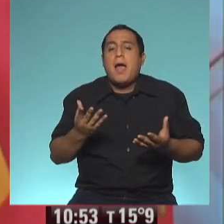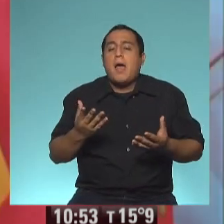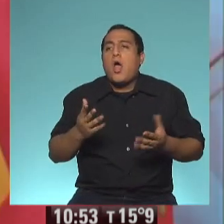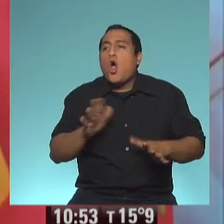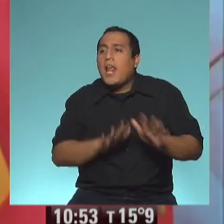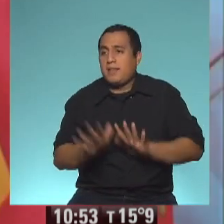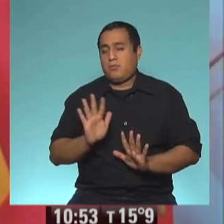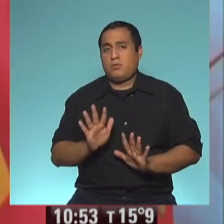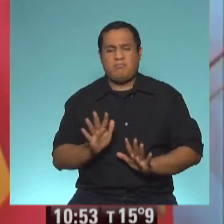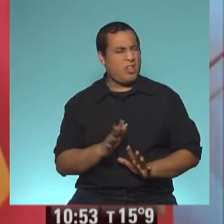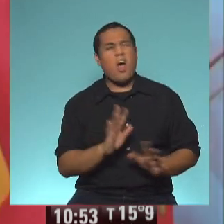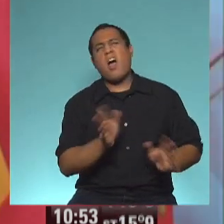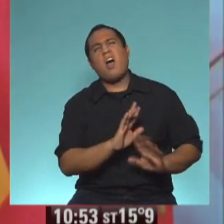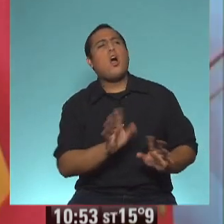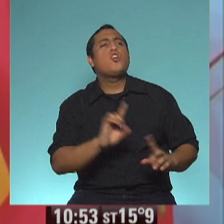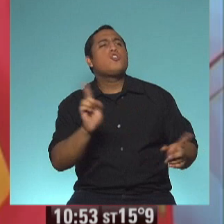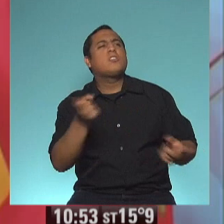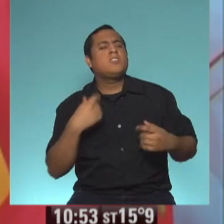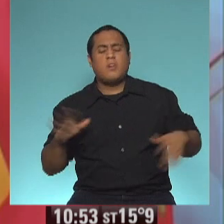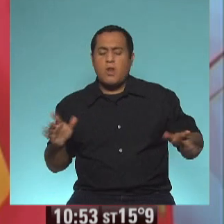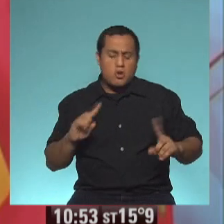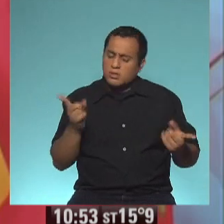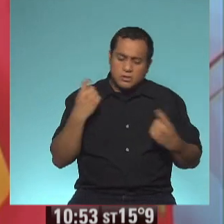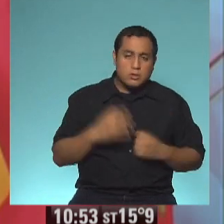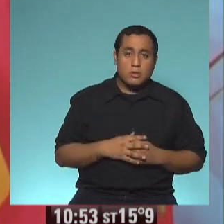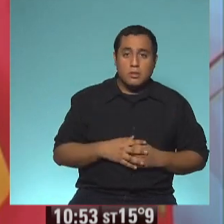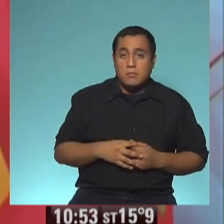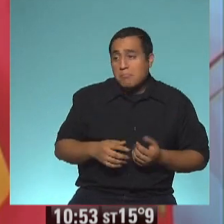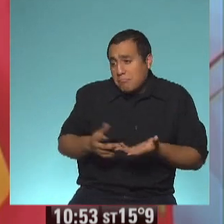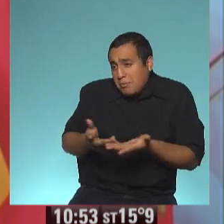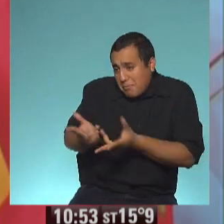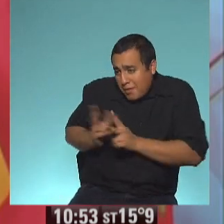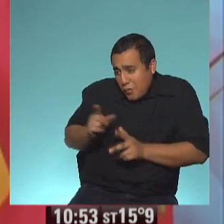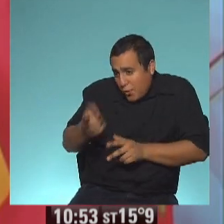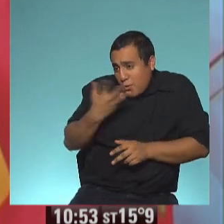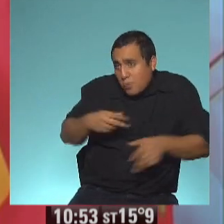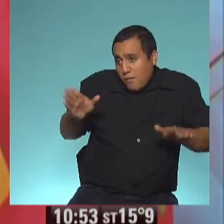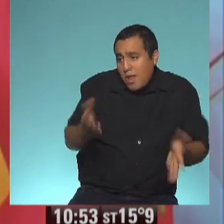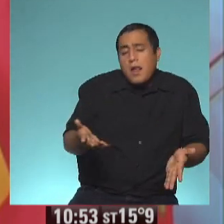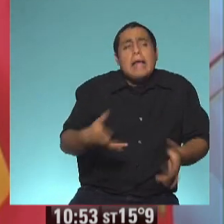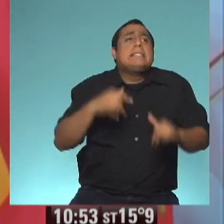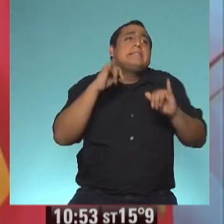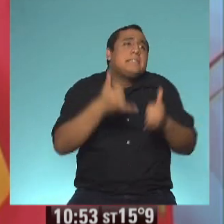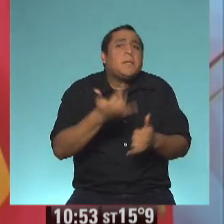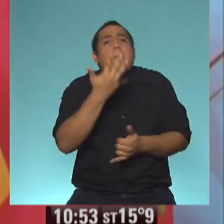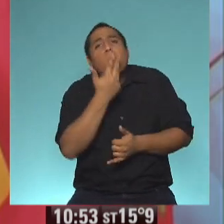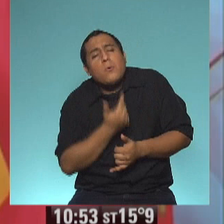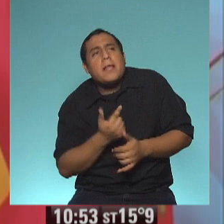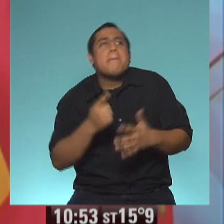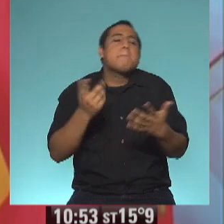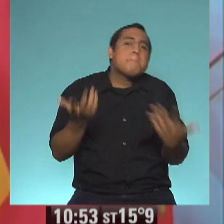empieces yo no necesito volar pero dijiste que te gustaba si me gusta pero